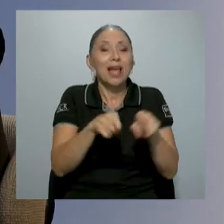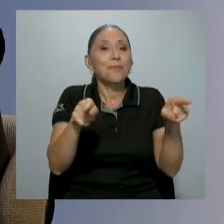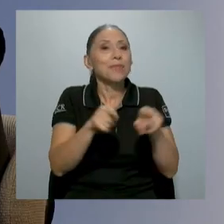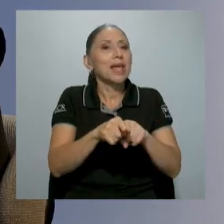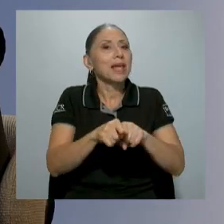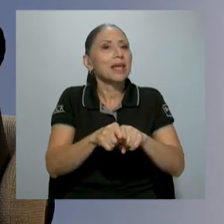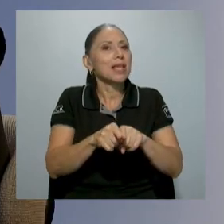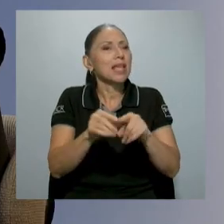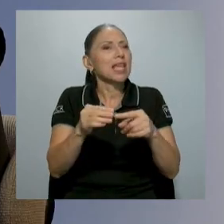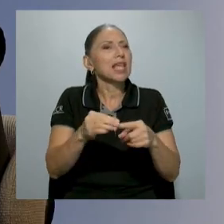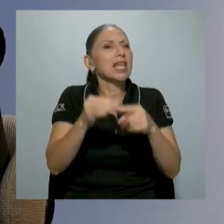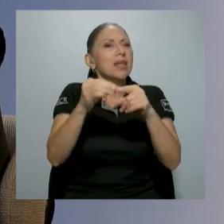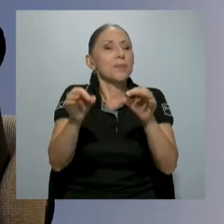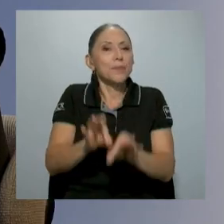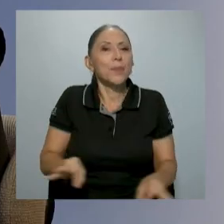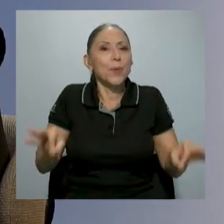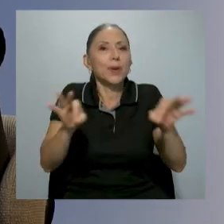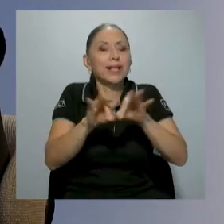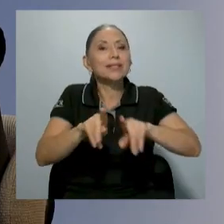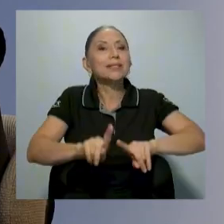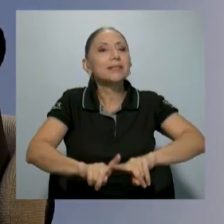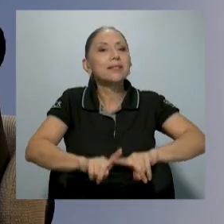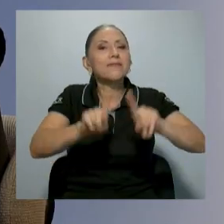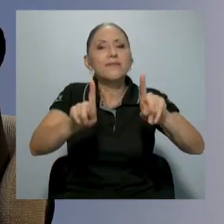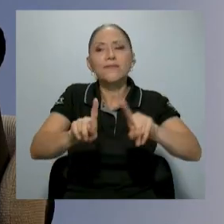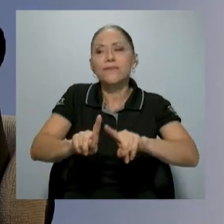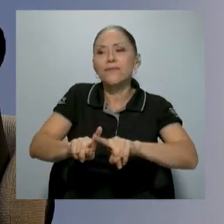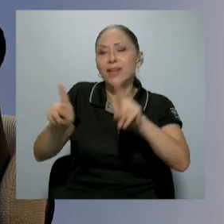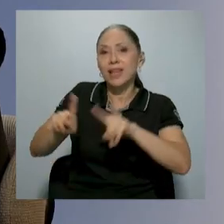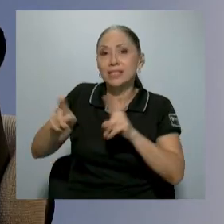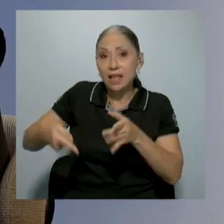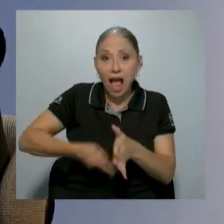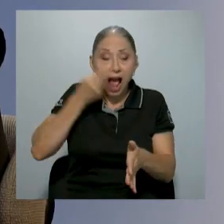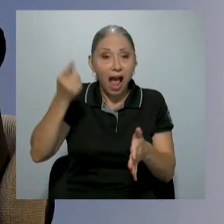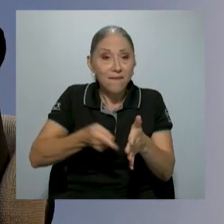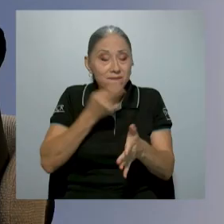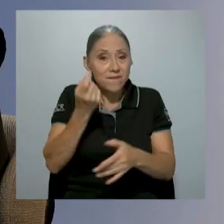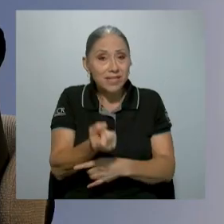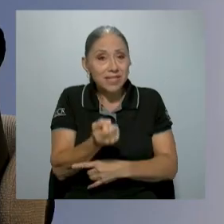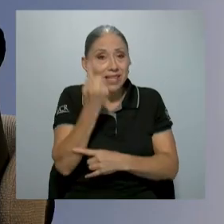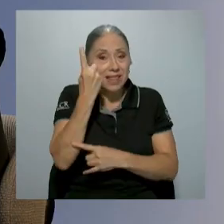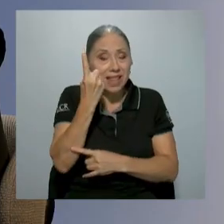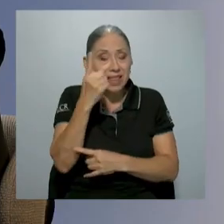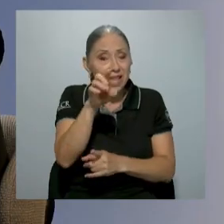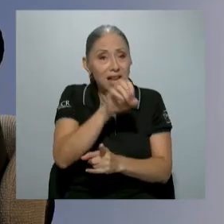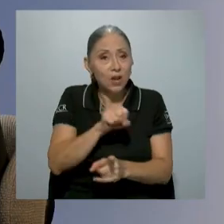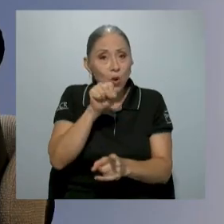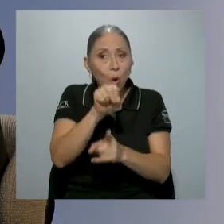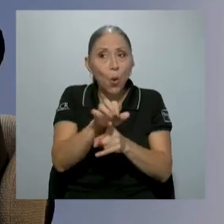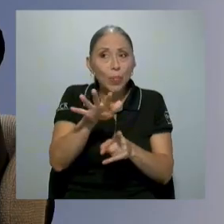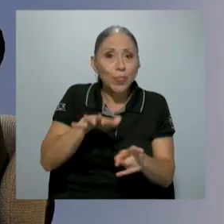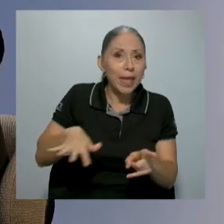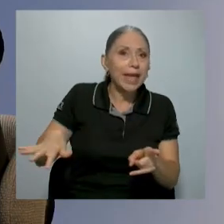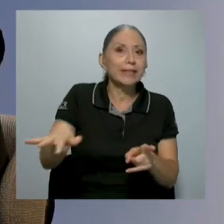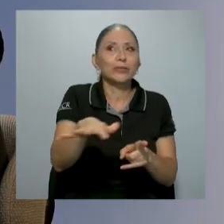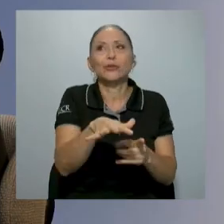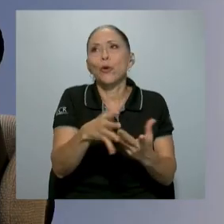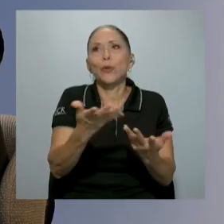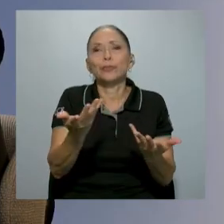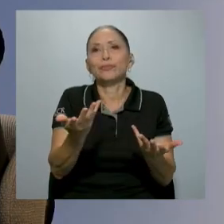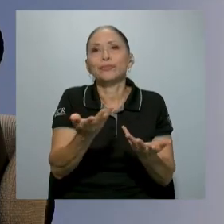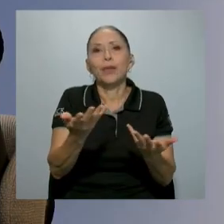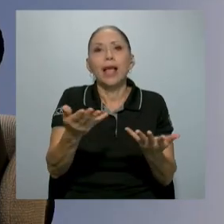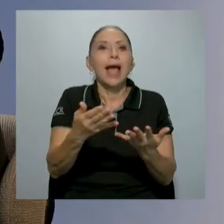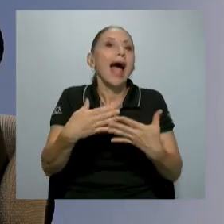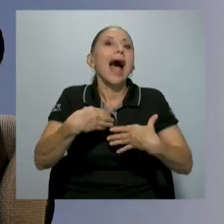significativas. A veces el entender el contexto de el hacer ejercicio, digamos que es